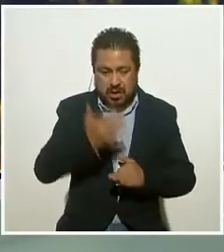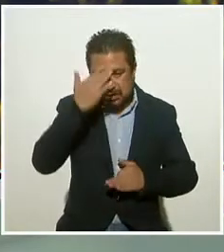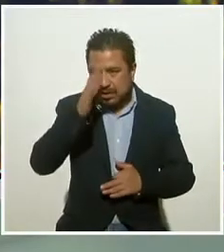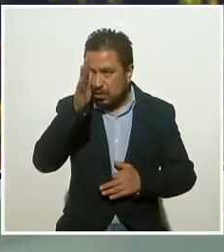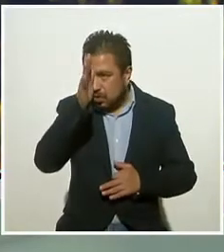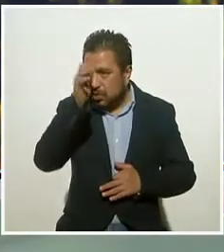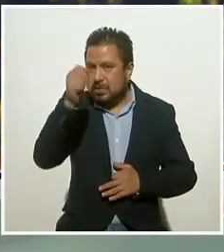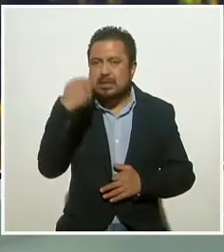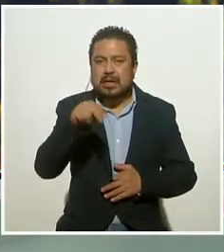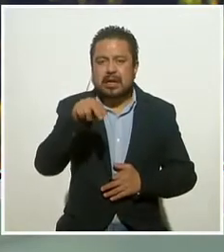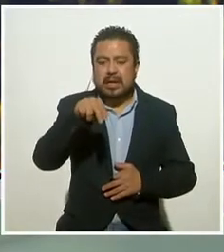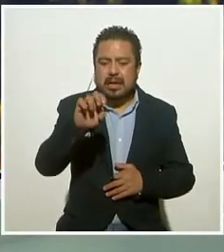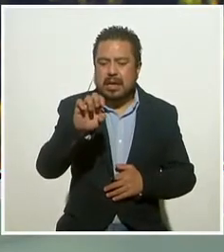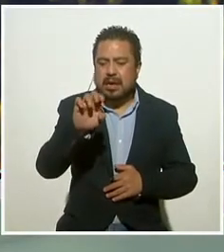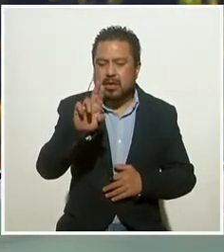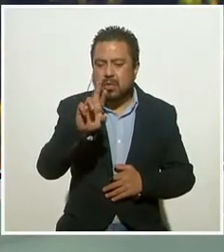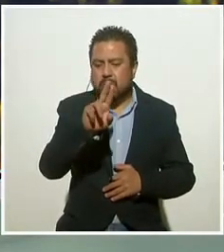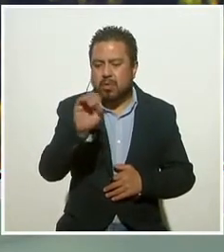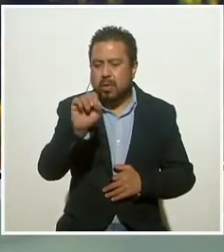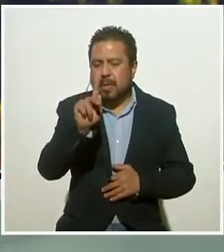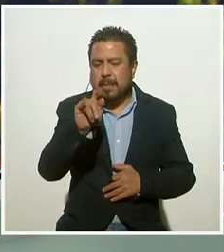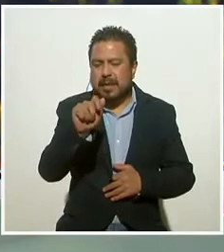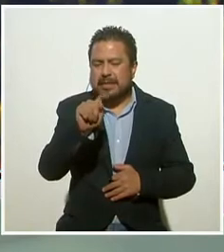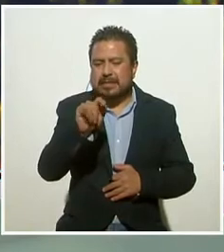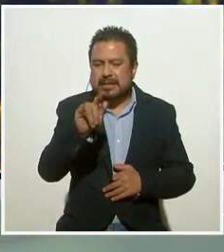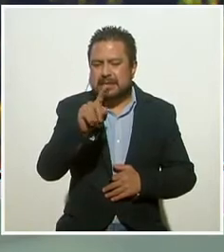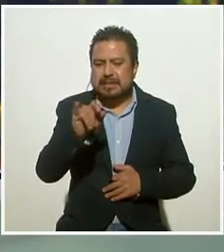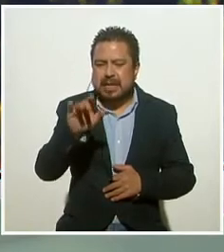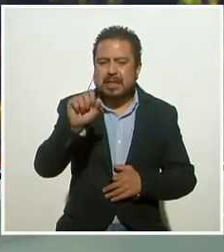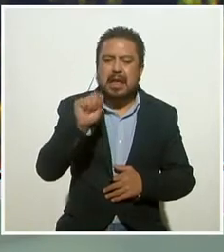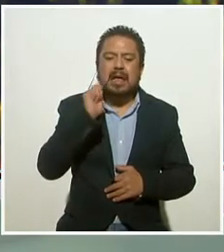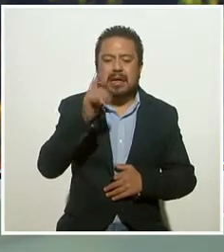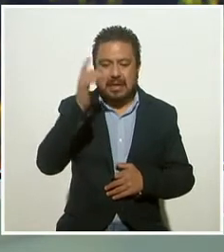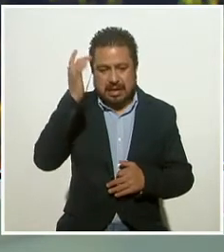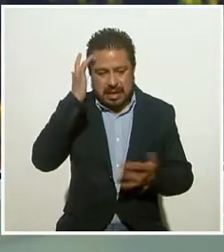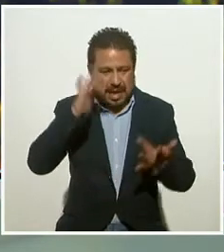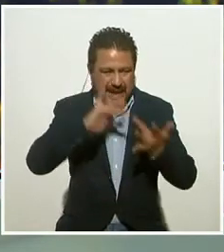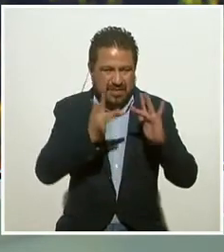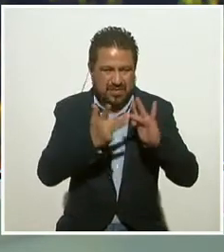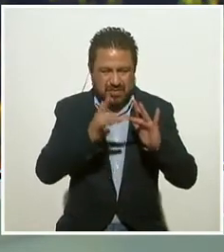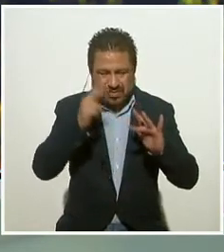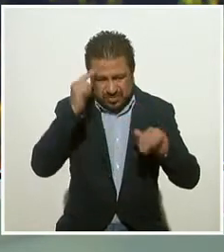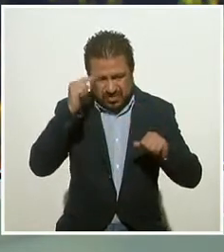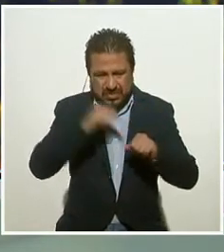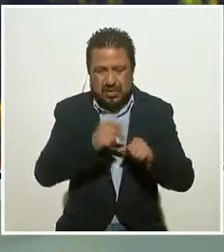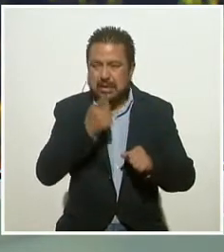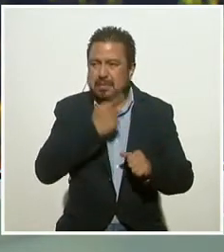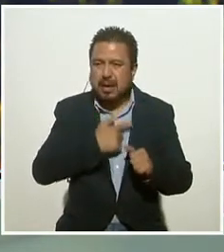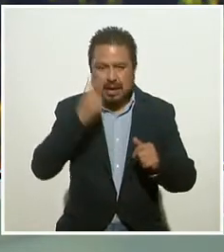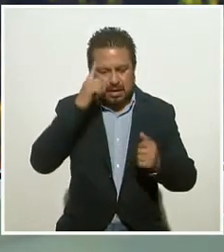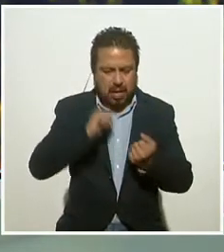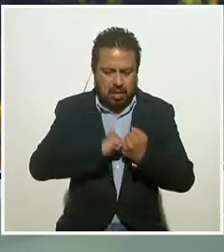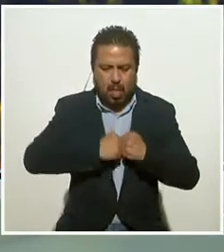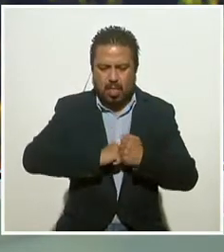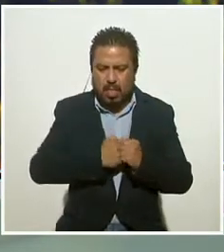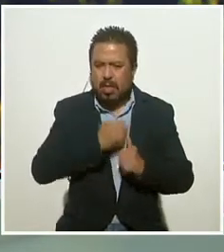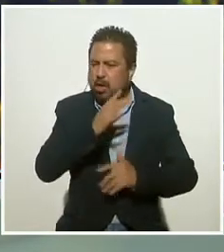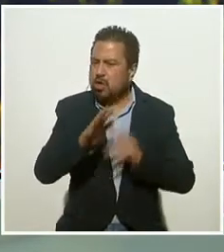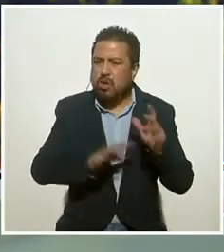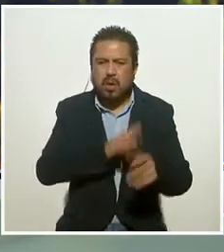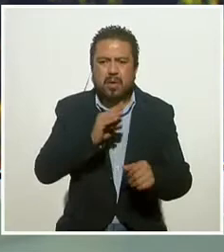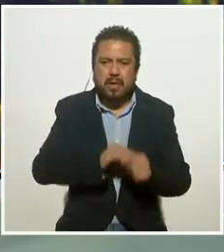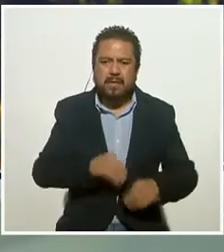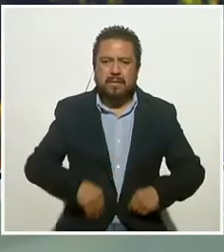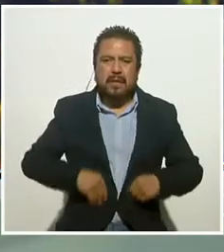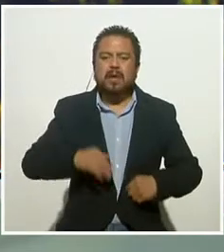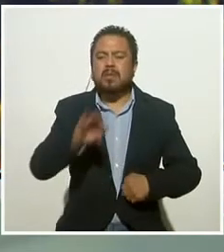que se llama neuroplasticidad. Lo que nos han enseñado las neurociencias es que nuestro cerebro es muy plástico a lo largo de toda la vida.